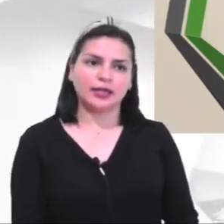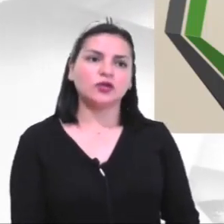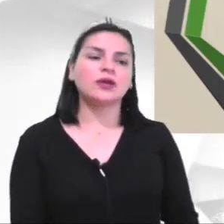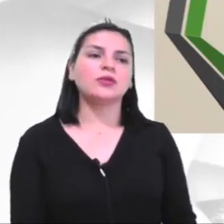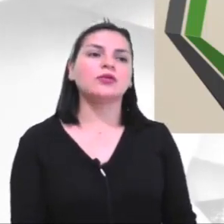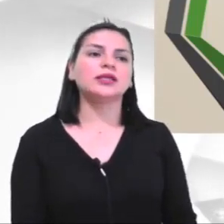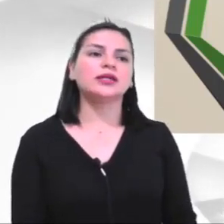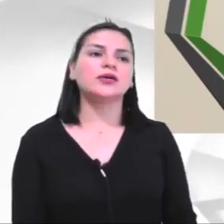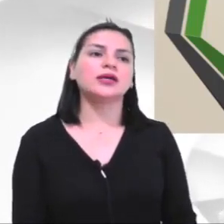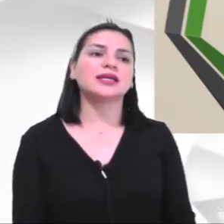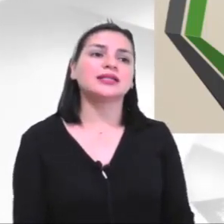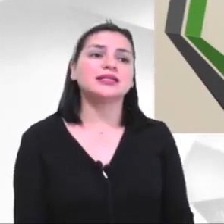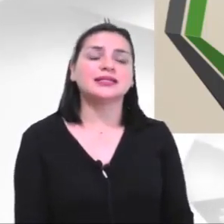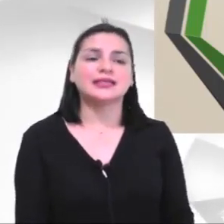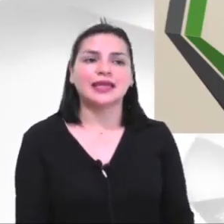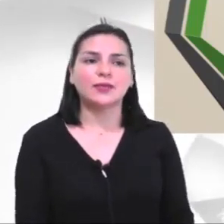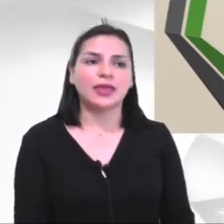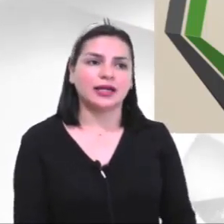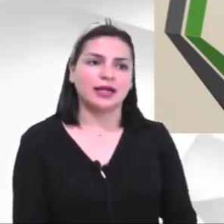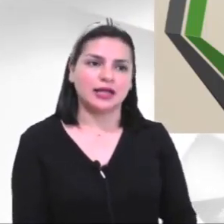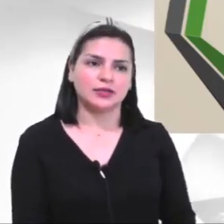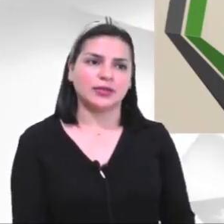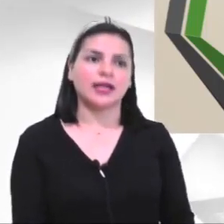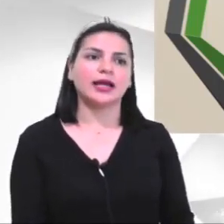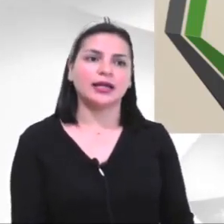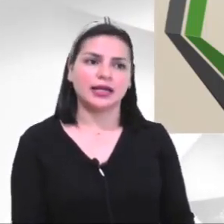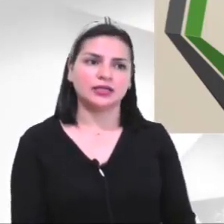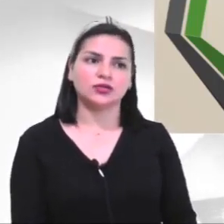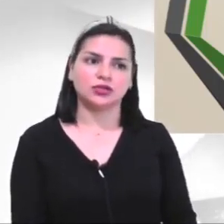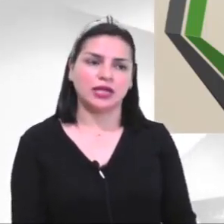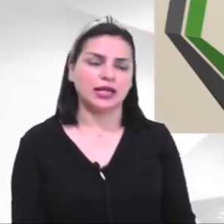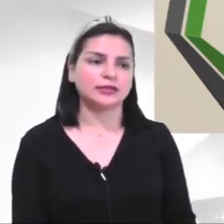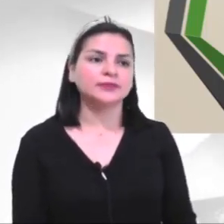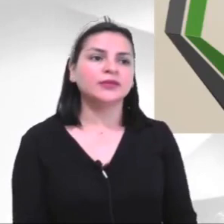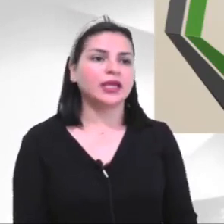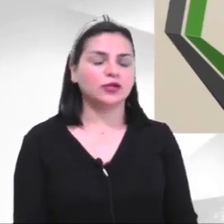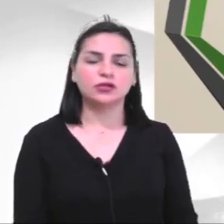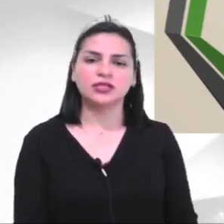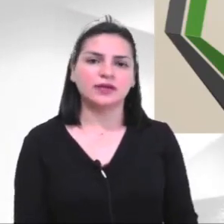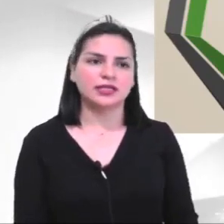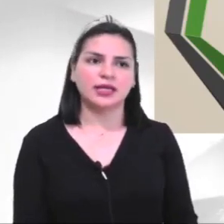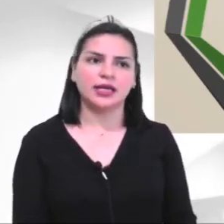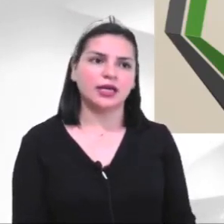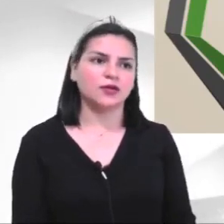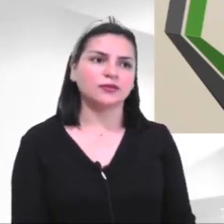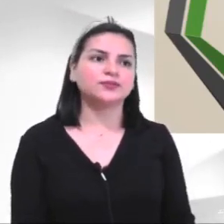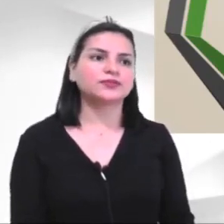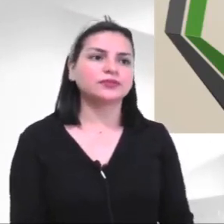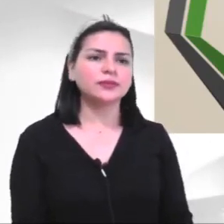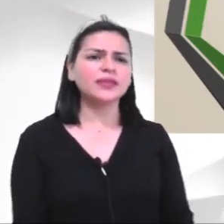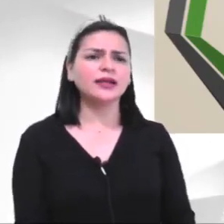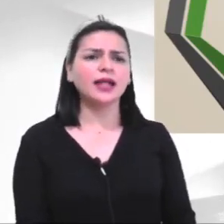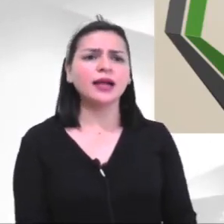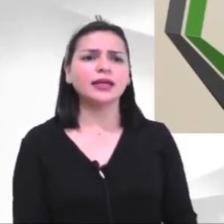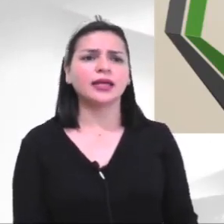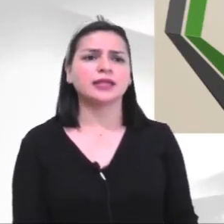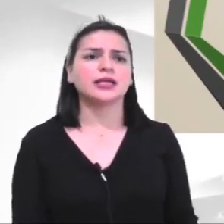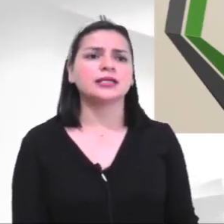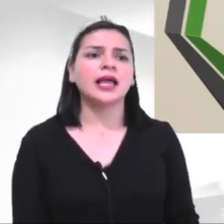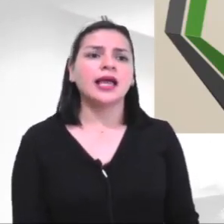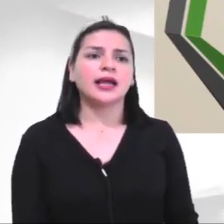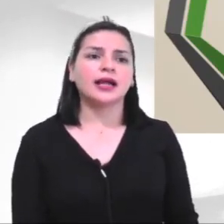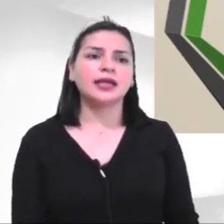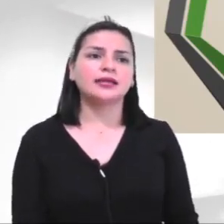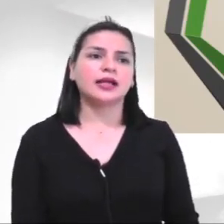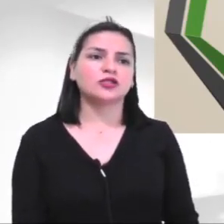Aquí retomamos lo anterior, que es el sistema de clases, ¿verdad? Las clases sociales, que no se basen en ello. Las